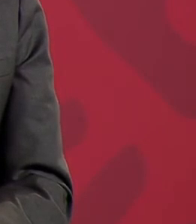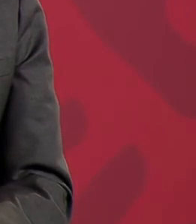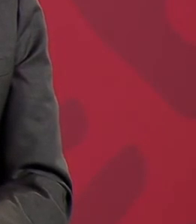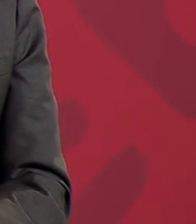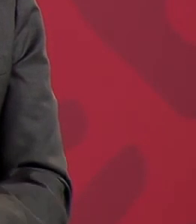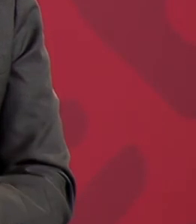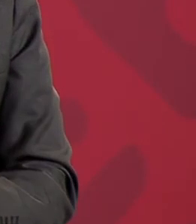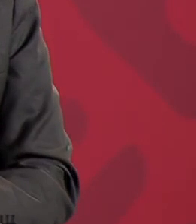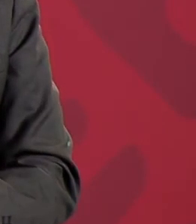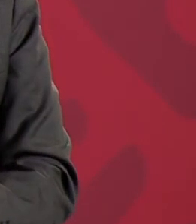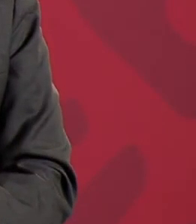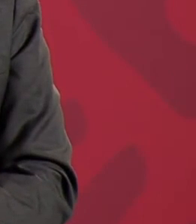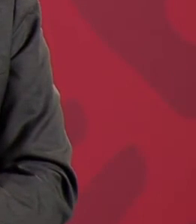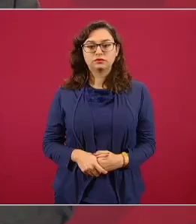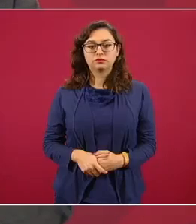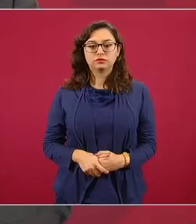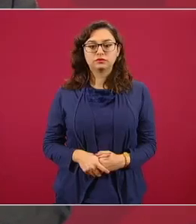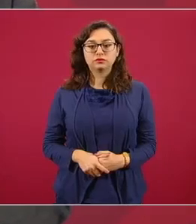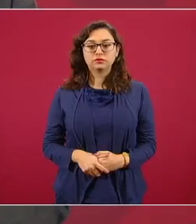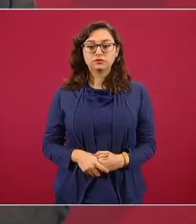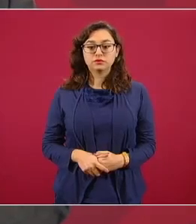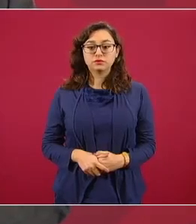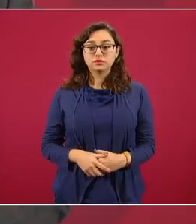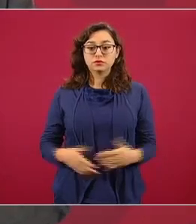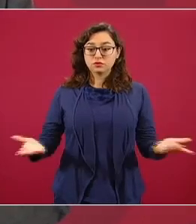militarizar. Estamos